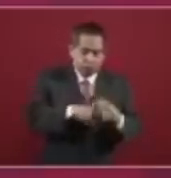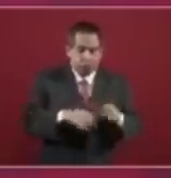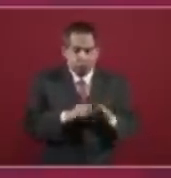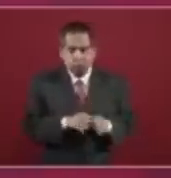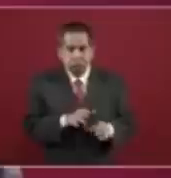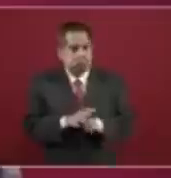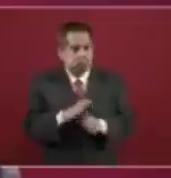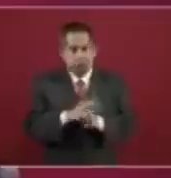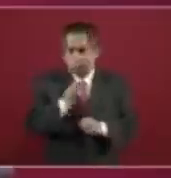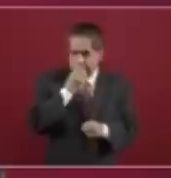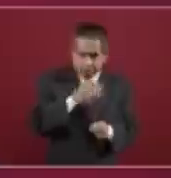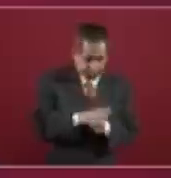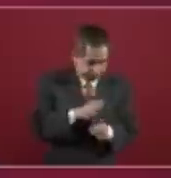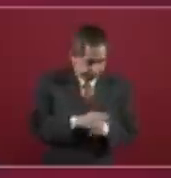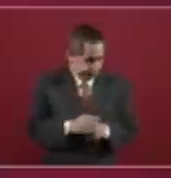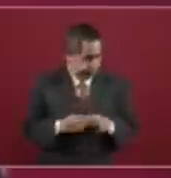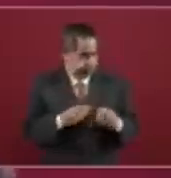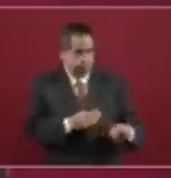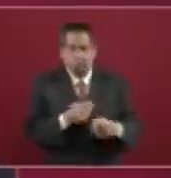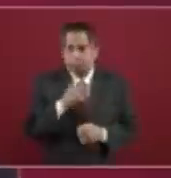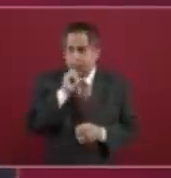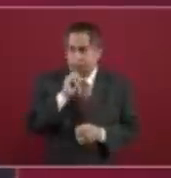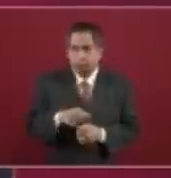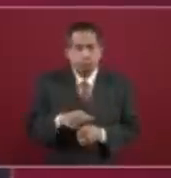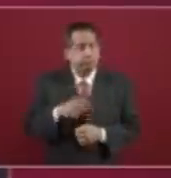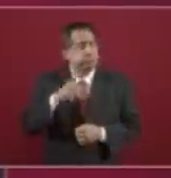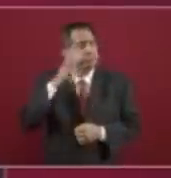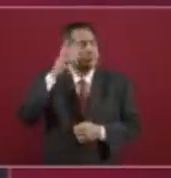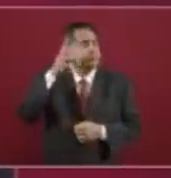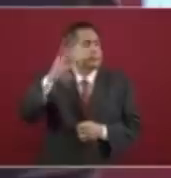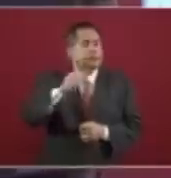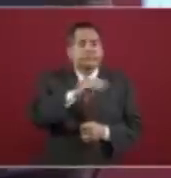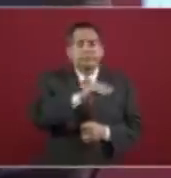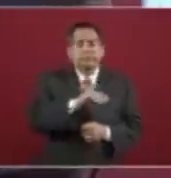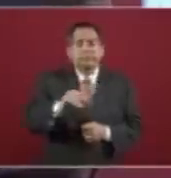tener alimentación y irse